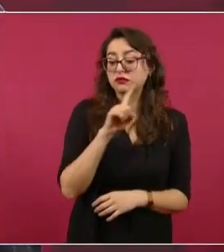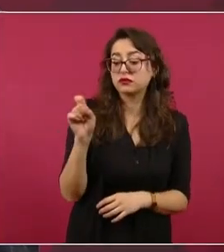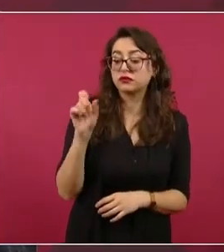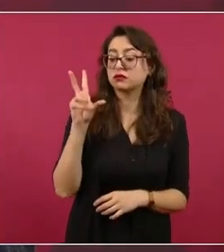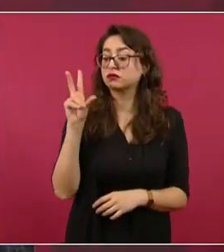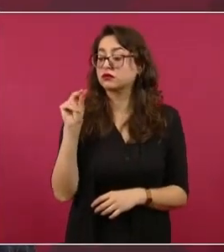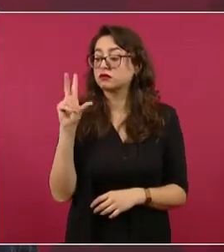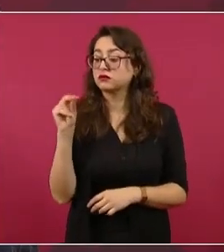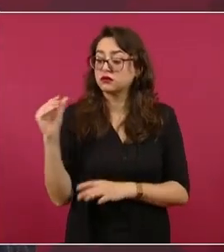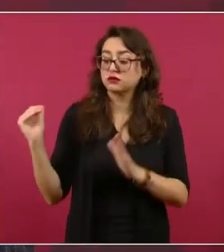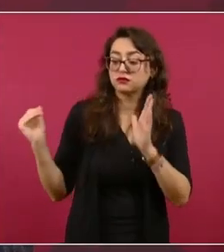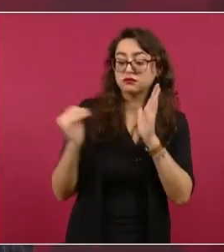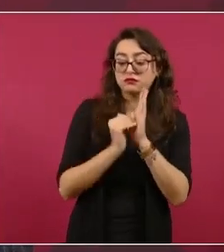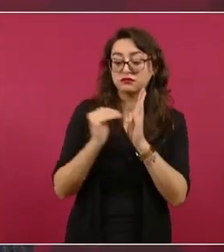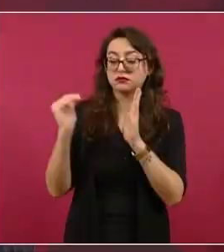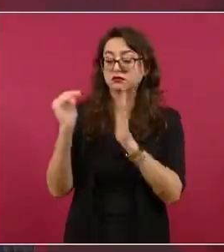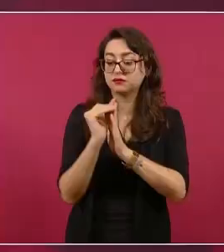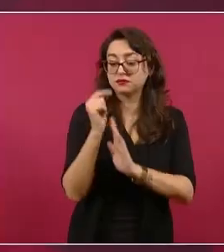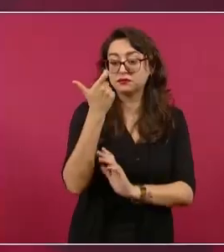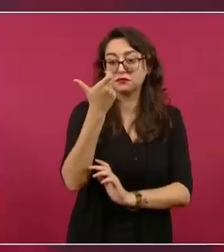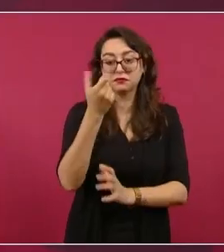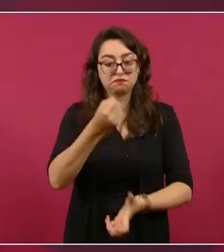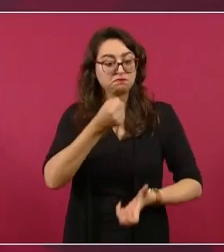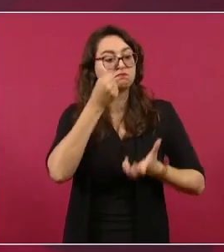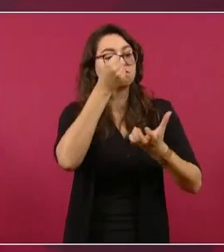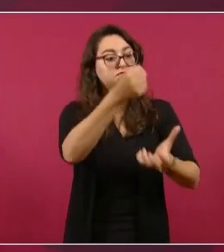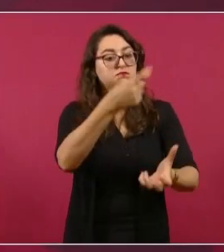180,000 millones de pesos.